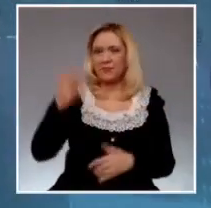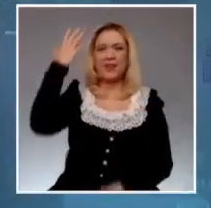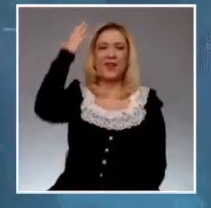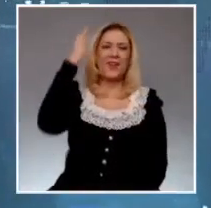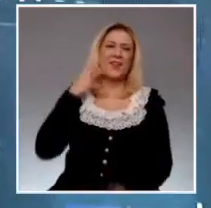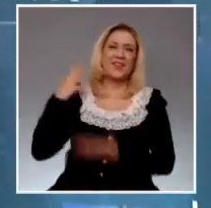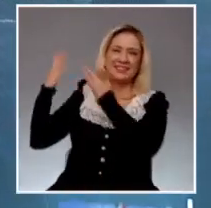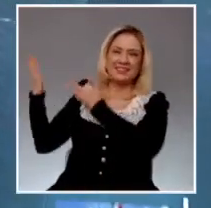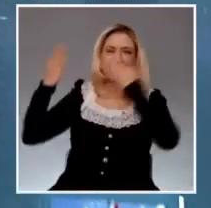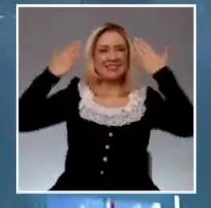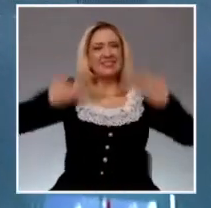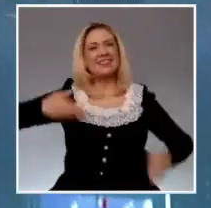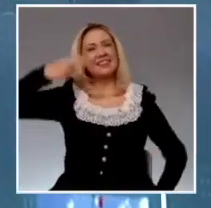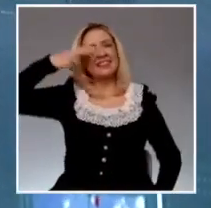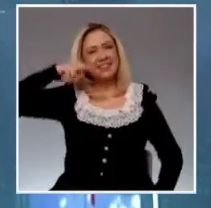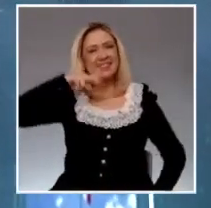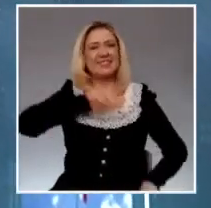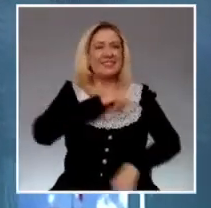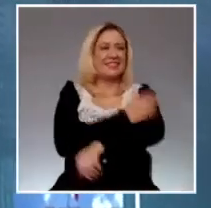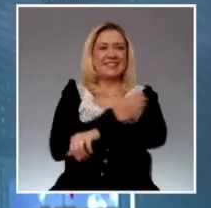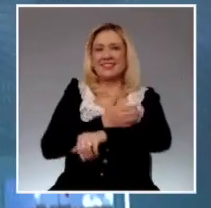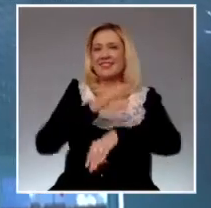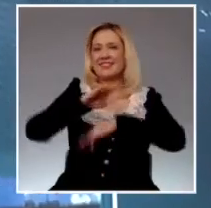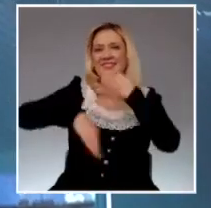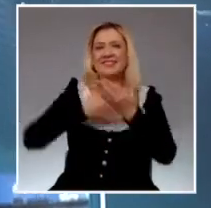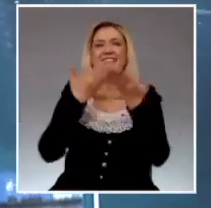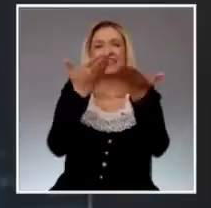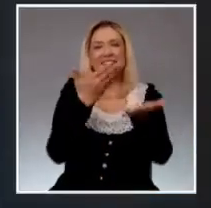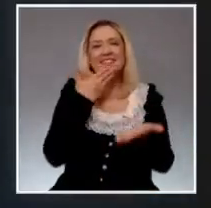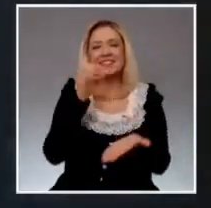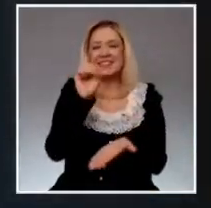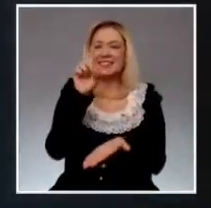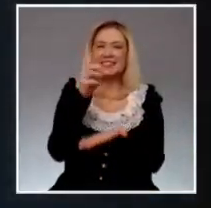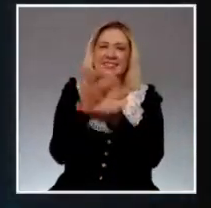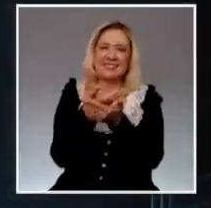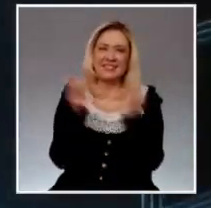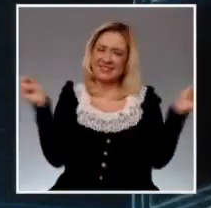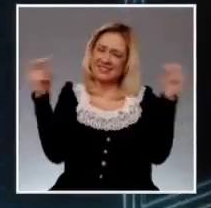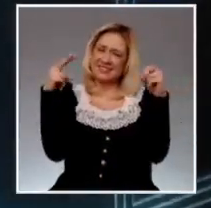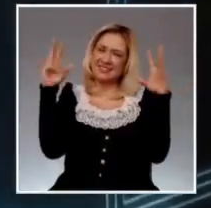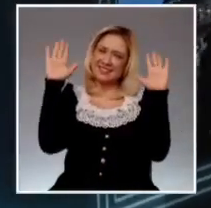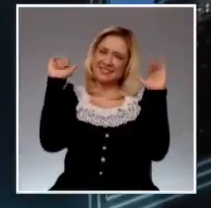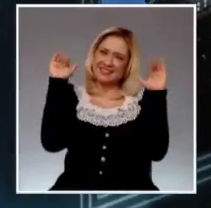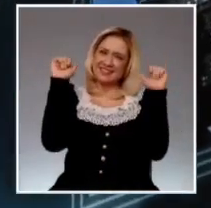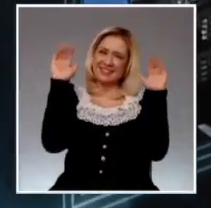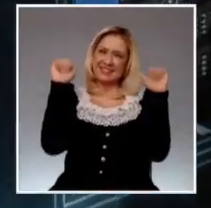este espacio le deseamos que siga disfrutando su fin de semana. Hasta pronto.